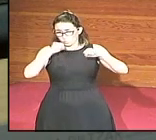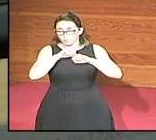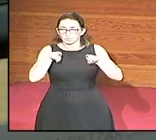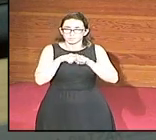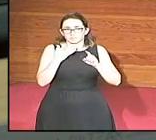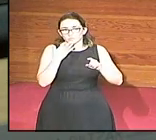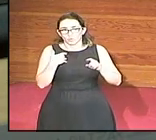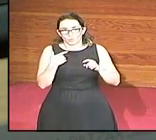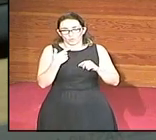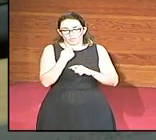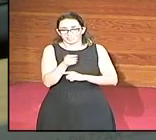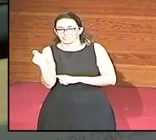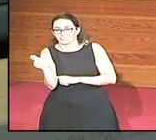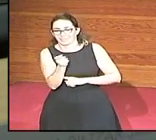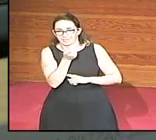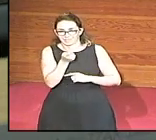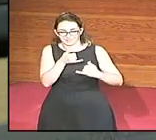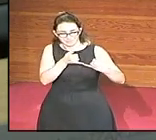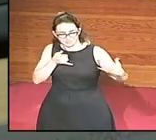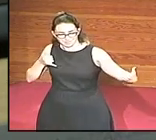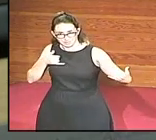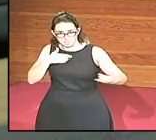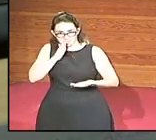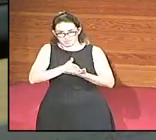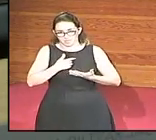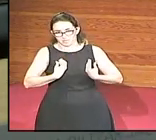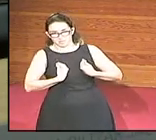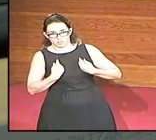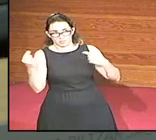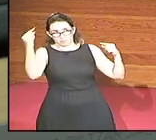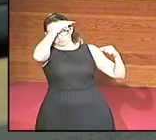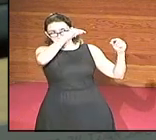partido de tenis, ¿vale? Y a veces la pelota pega a la red.